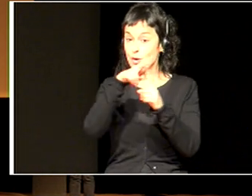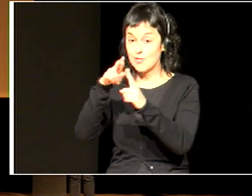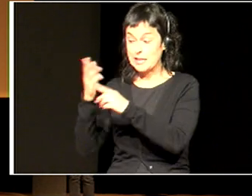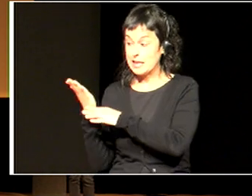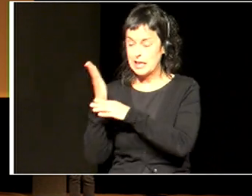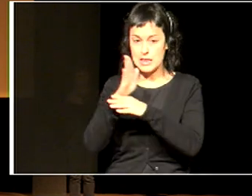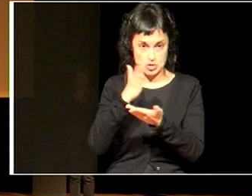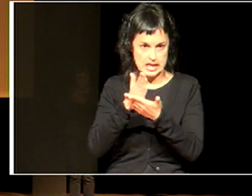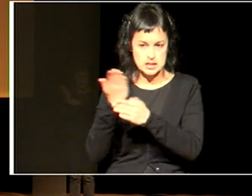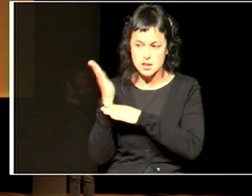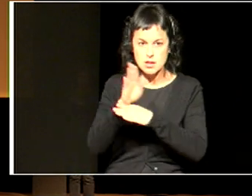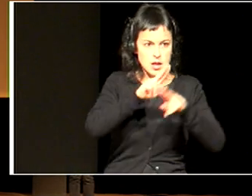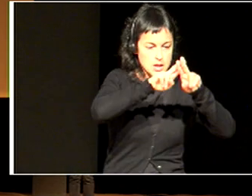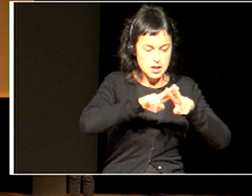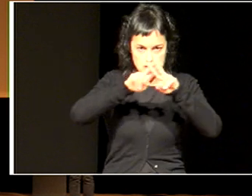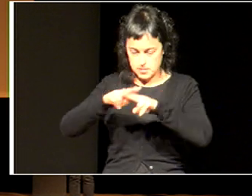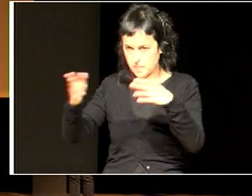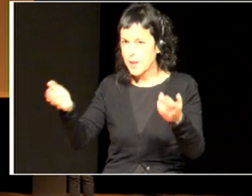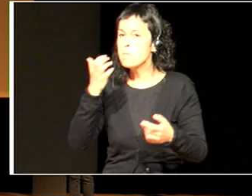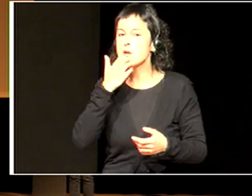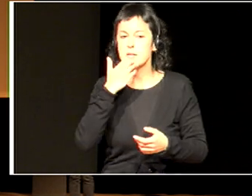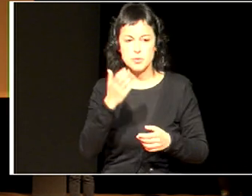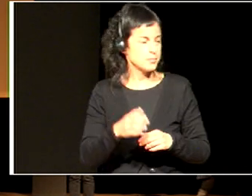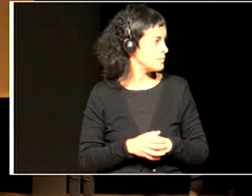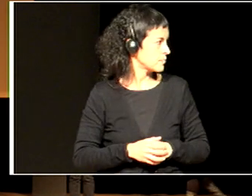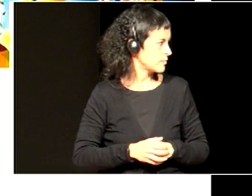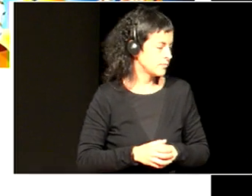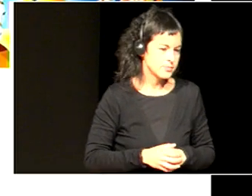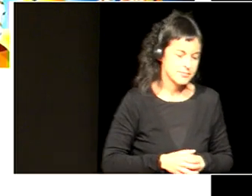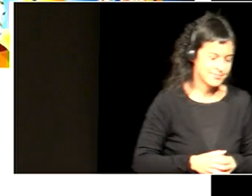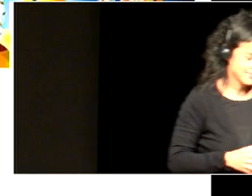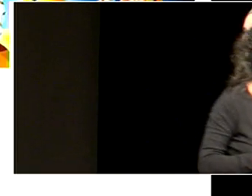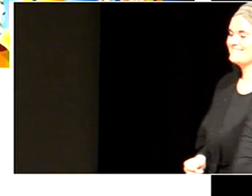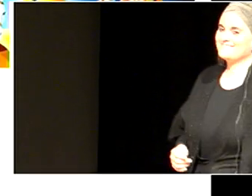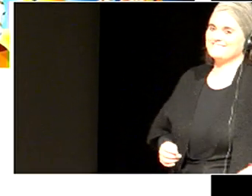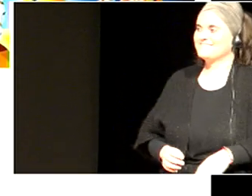ya en clase por ejemplo ahí voy